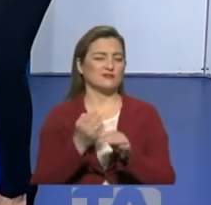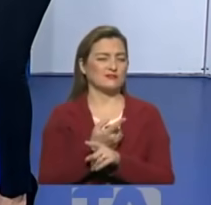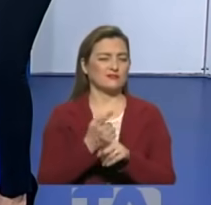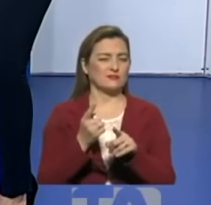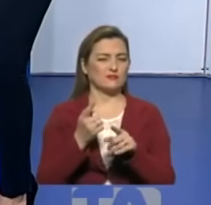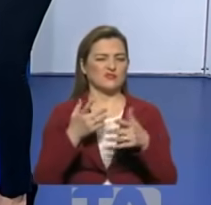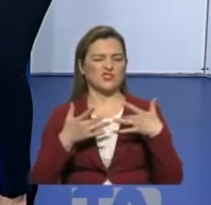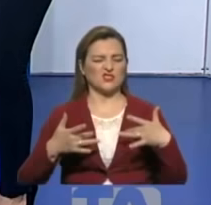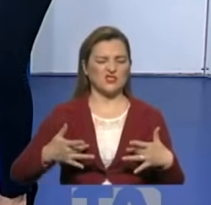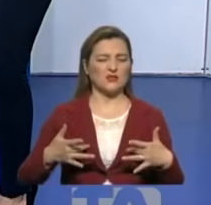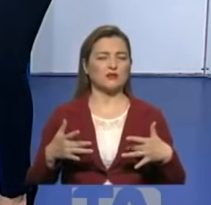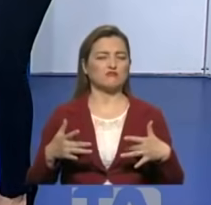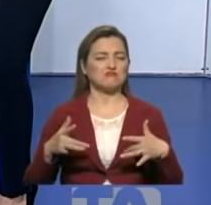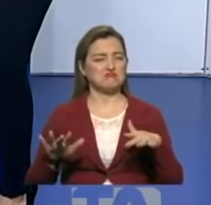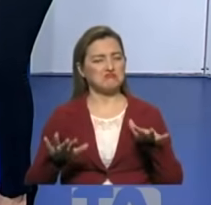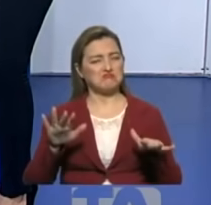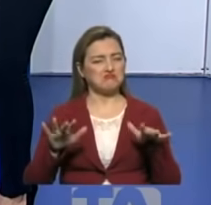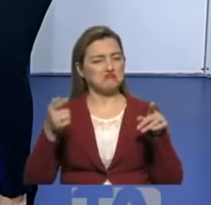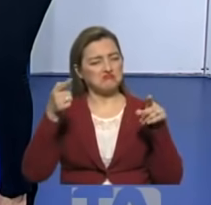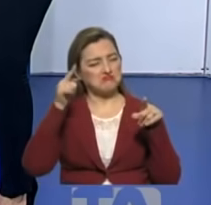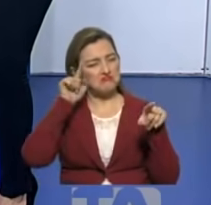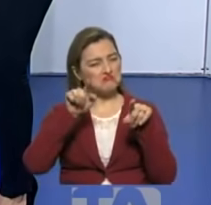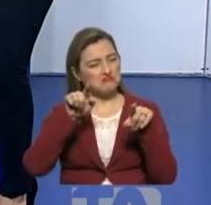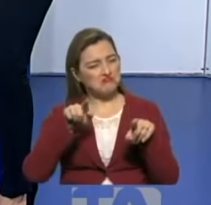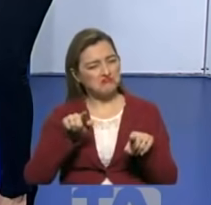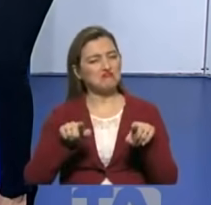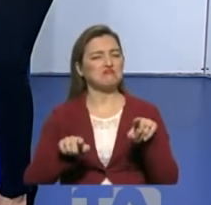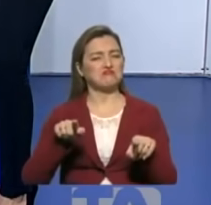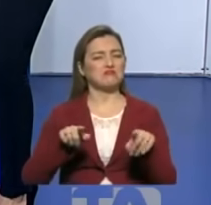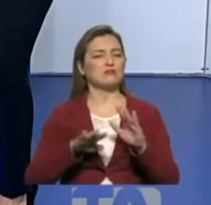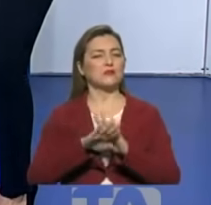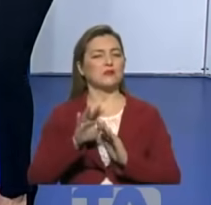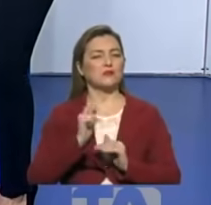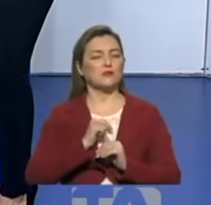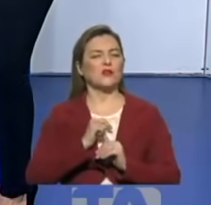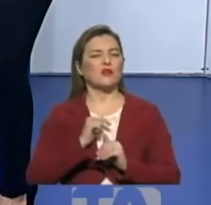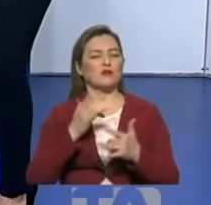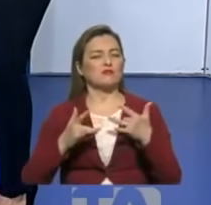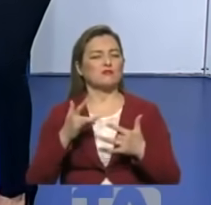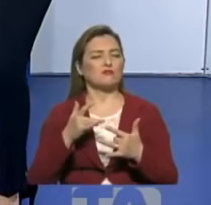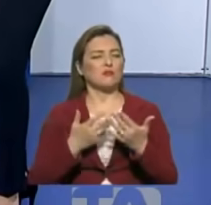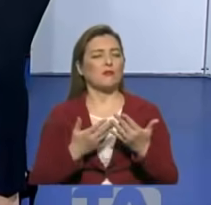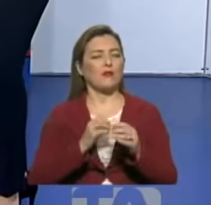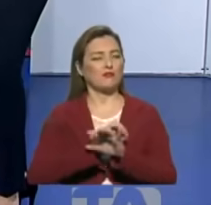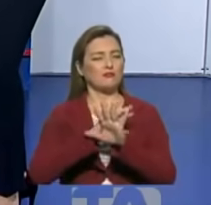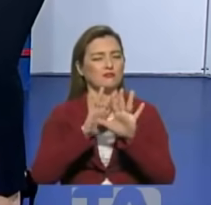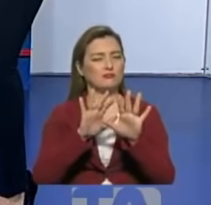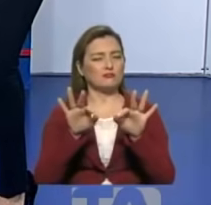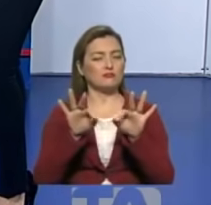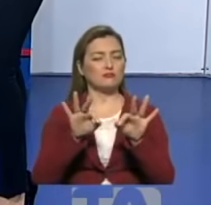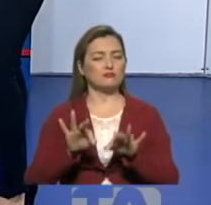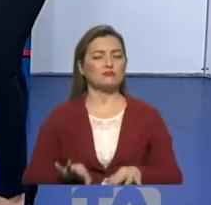en común. Por ello, es importante aprender a diferenciar los primeros síntomas de alarma. Veamos más en el siguiente